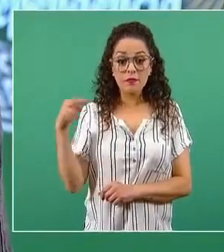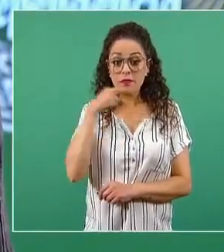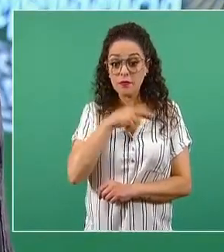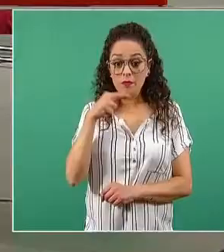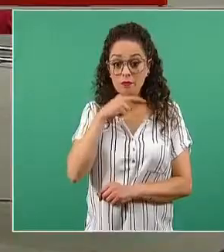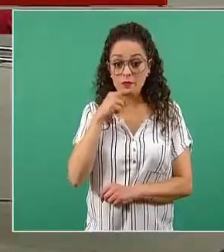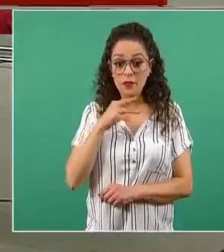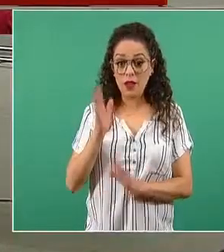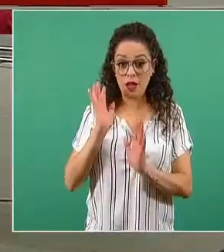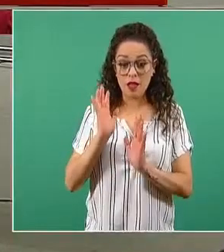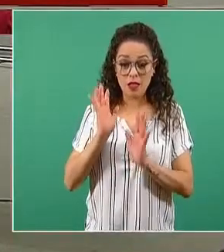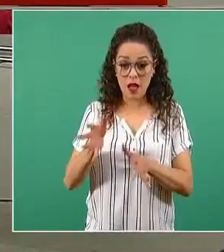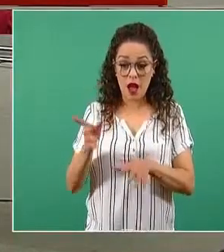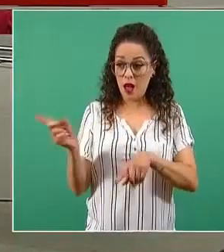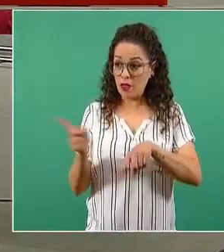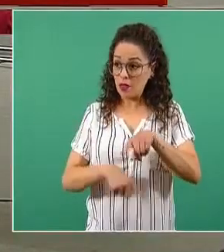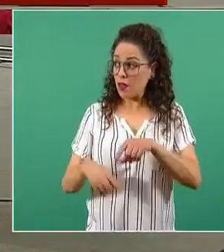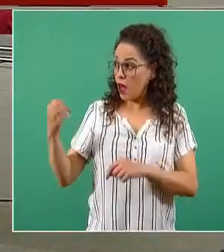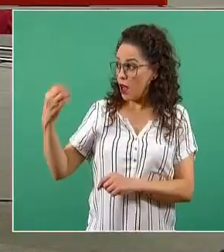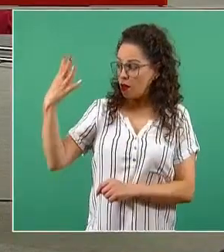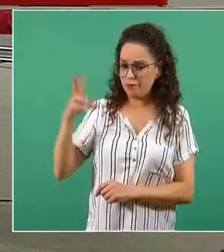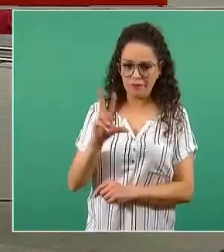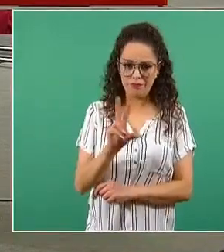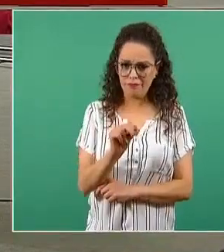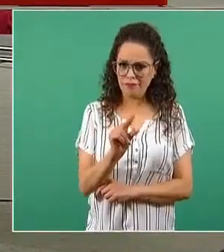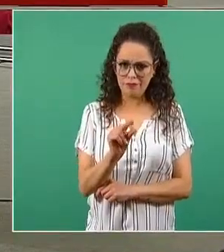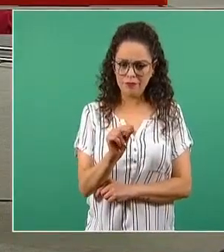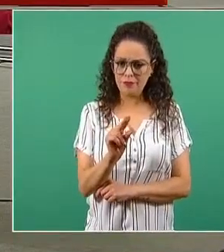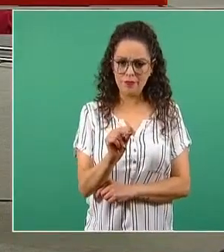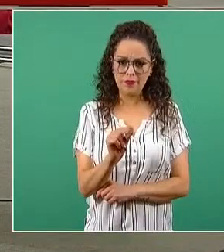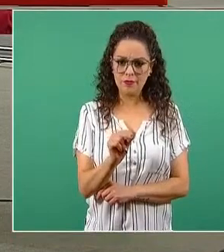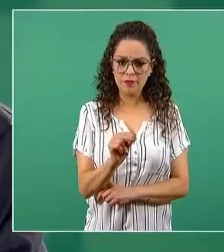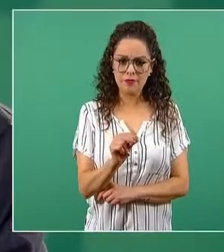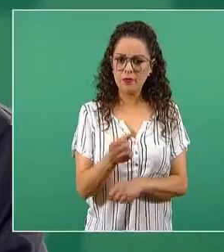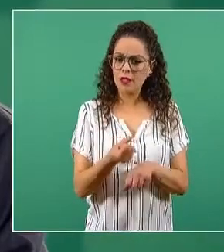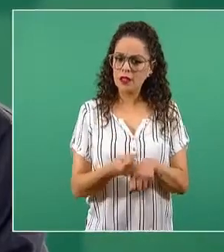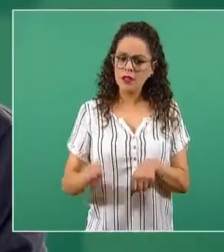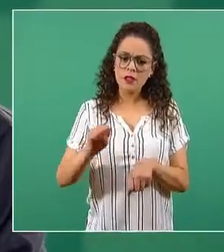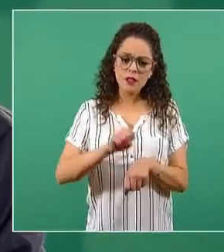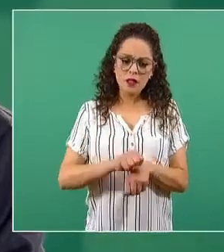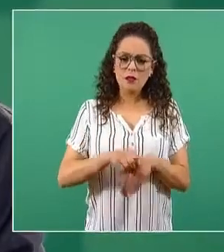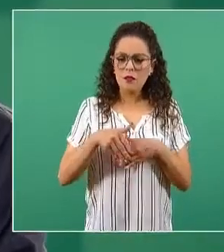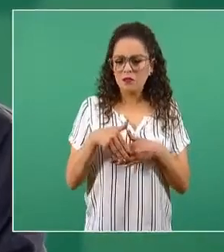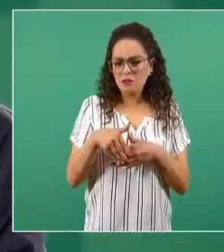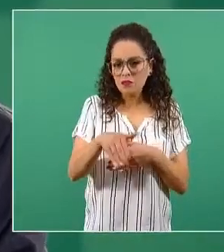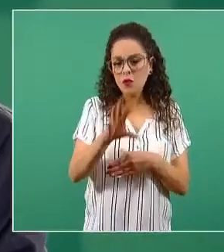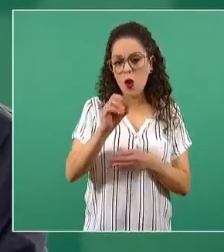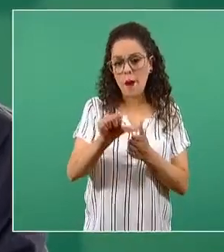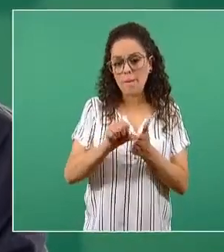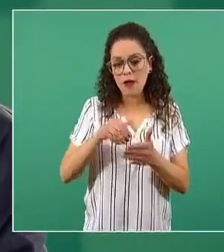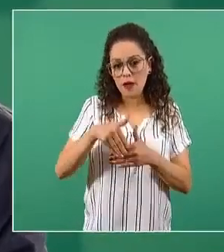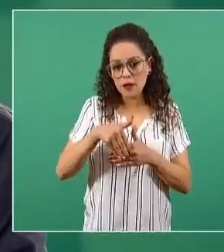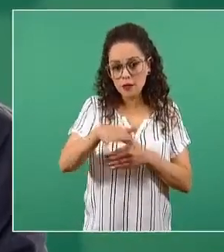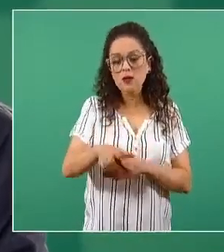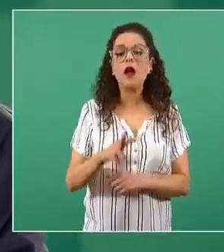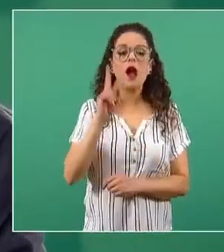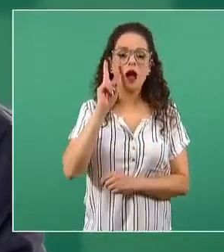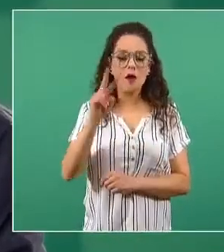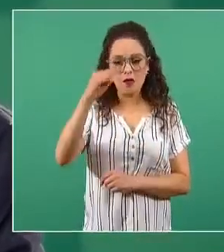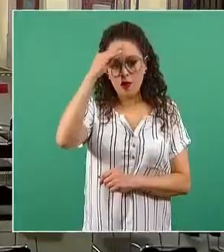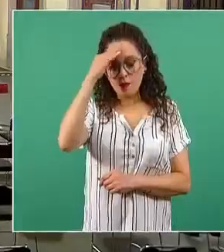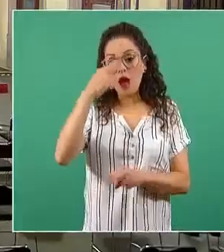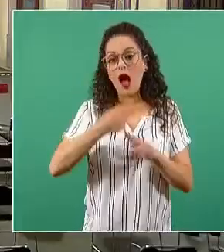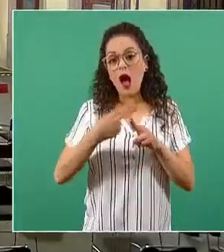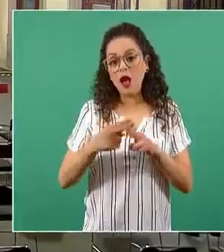la disposición del semáforo y durante algunas semanas o meses ya iremos viendo hasta cuándo